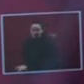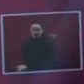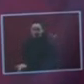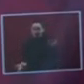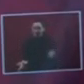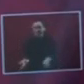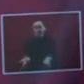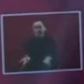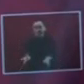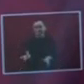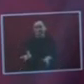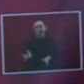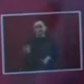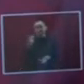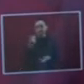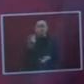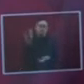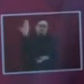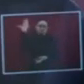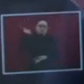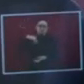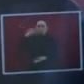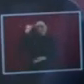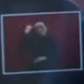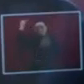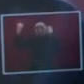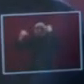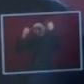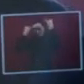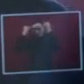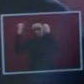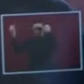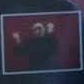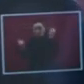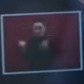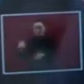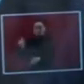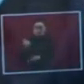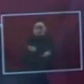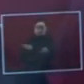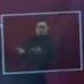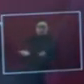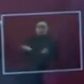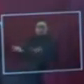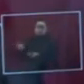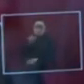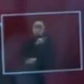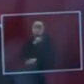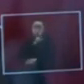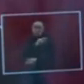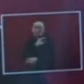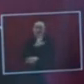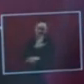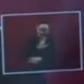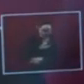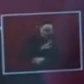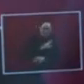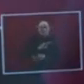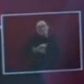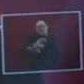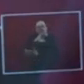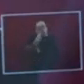ver con, sí, su compromiso de campaña, muy importante para el presidente, la revocación de mandato. Y es que se ha conformado un bloque de oposición